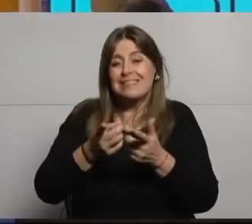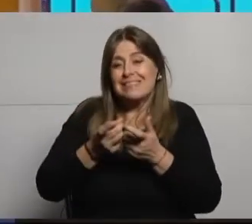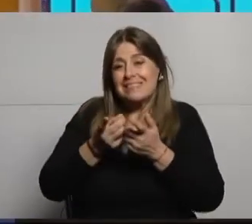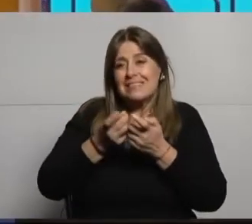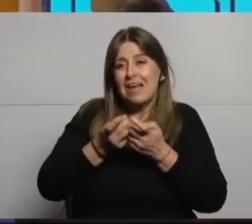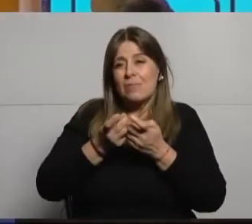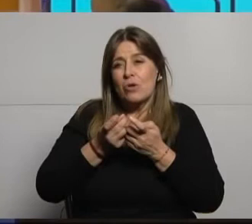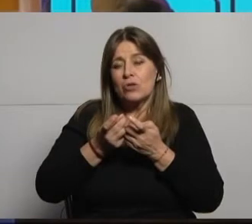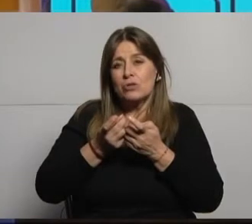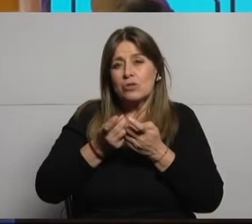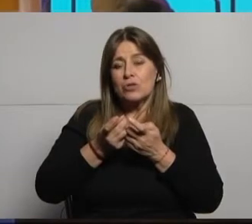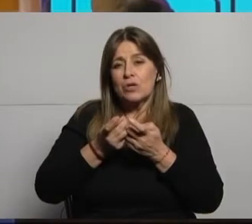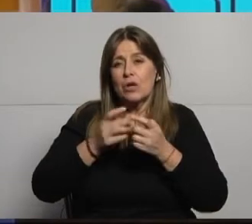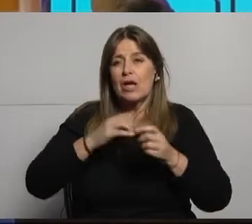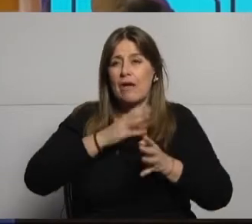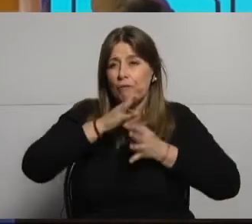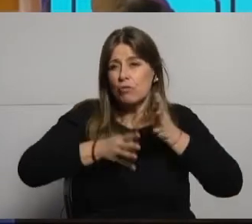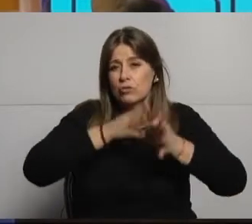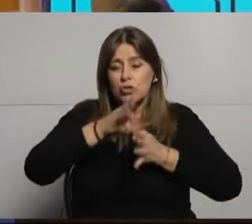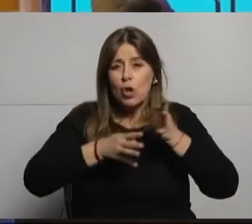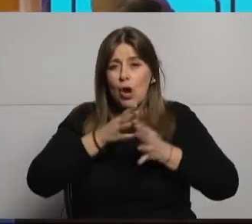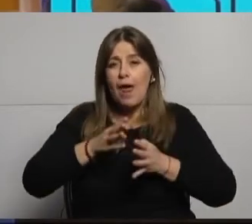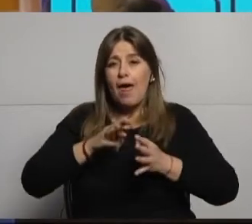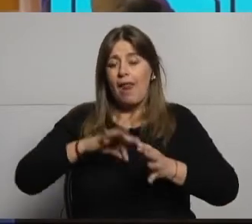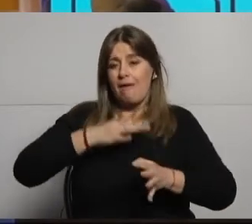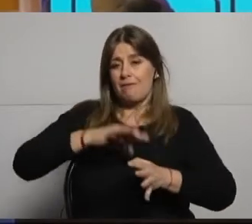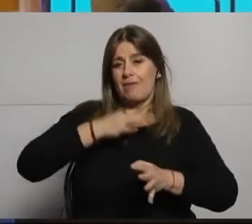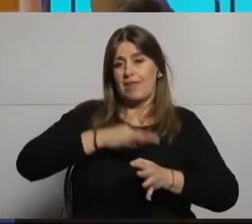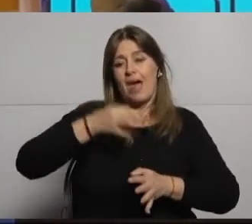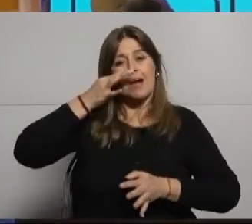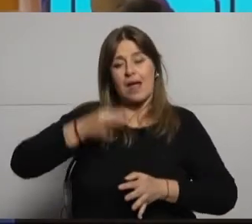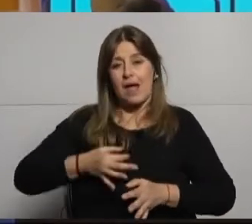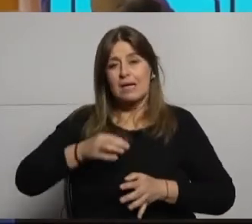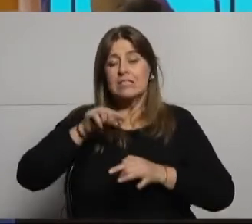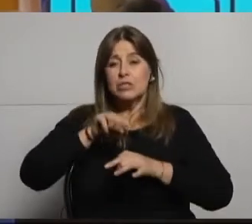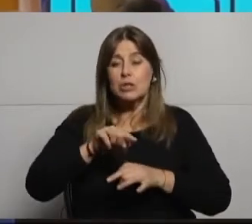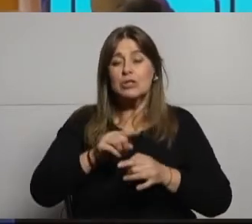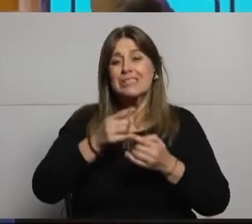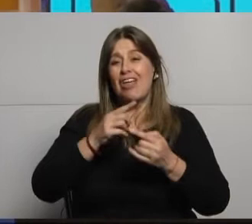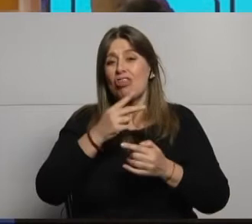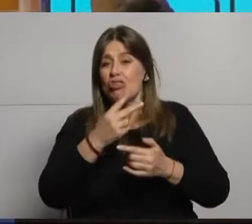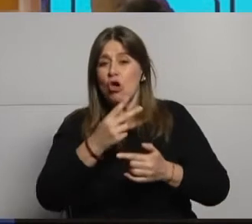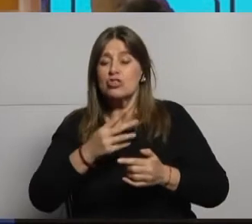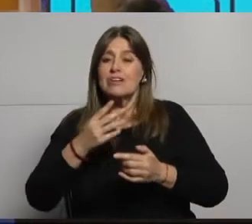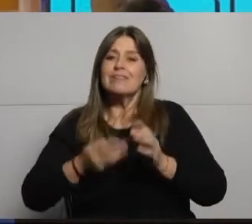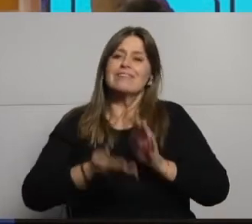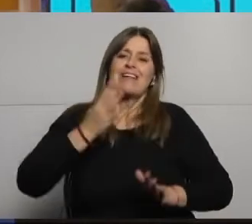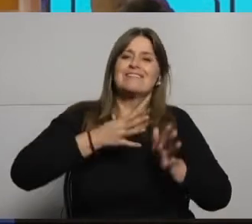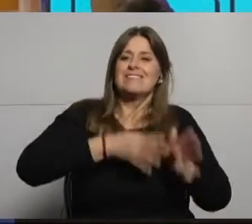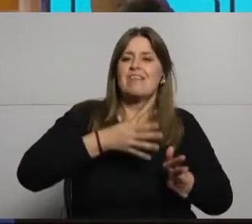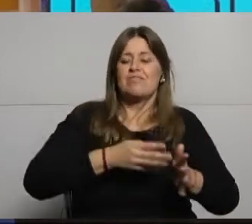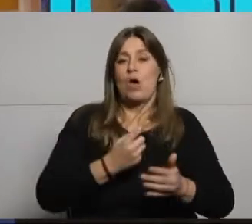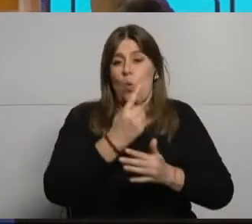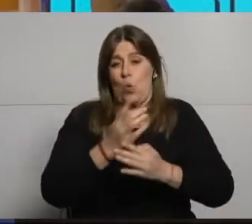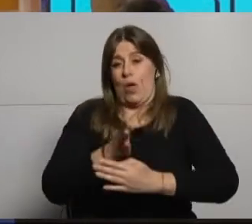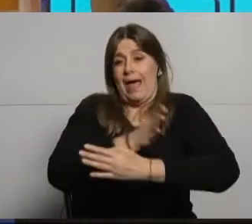necesitamos que funcione en la vida real. Y para eso hay dos grandes desafíos, que uno es el de anticipación,